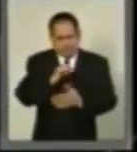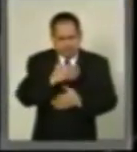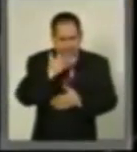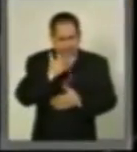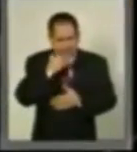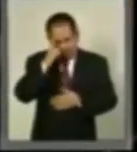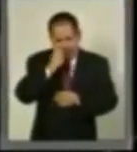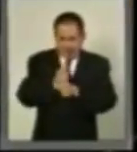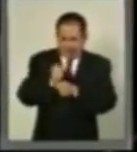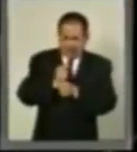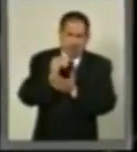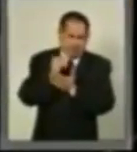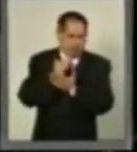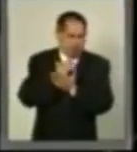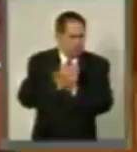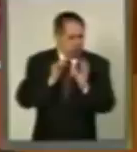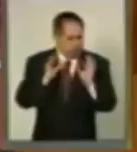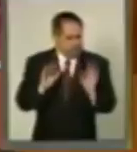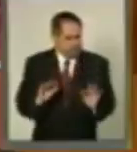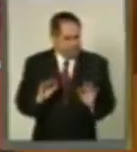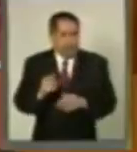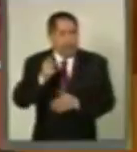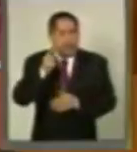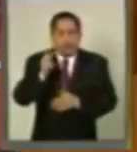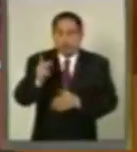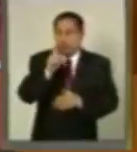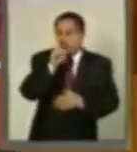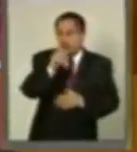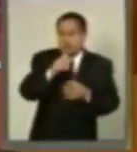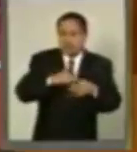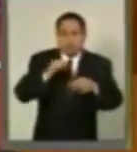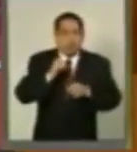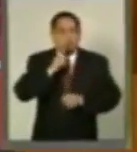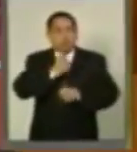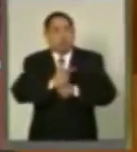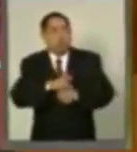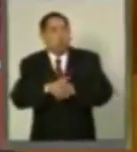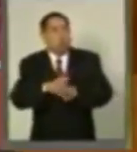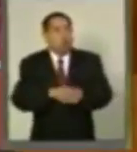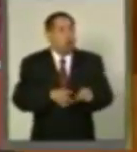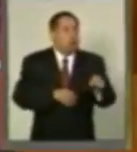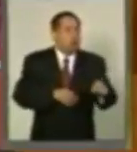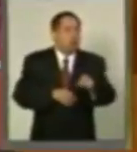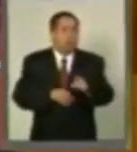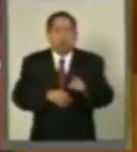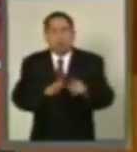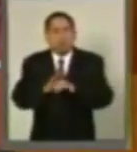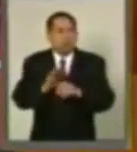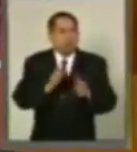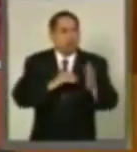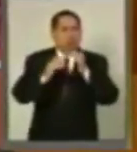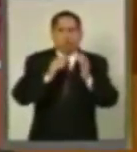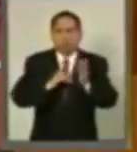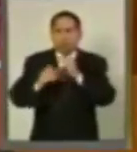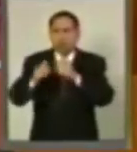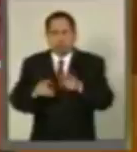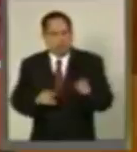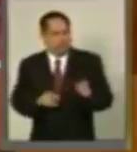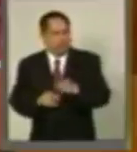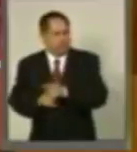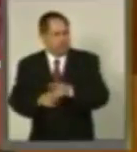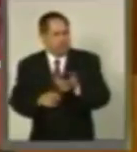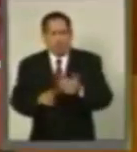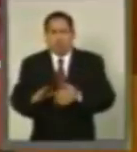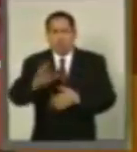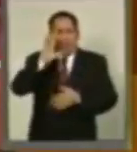este daño, también es muy importante que se identifique cuáles han sido los logros, porque pareciera que